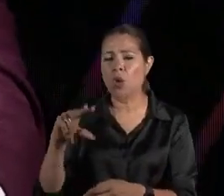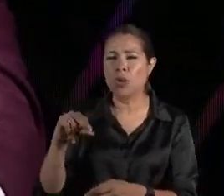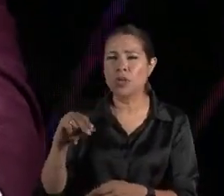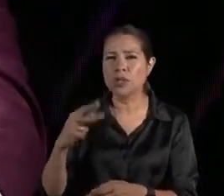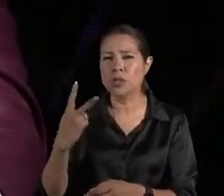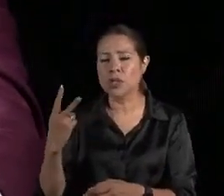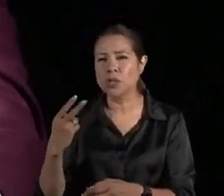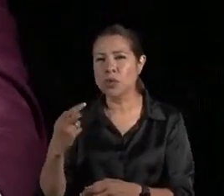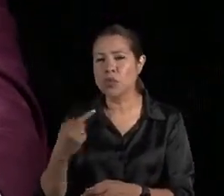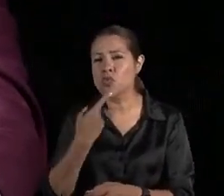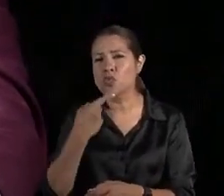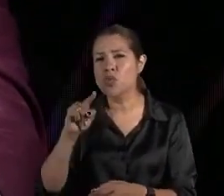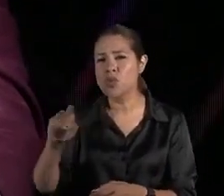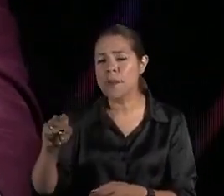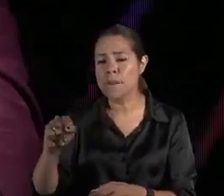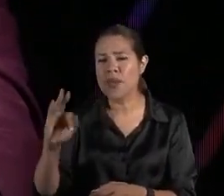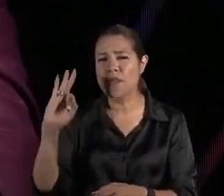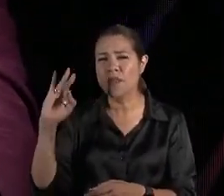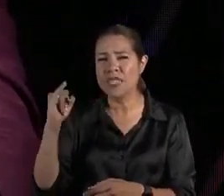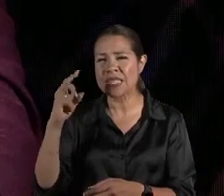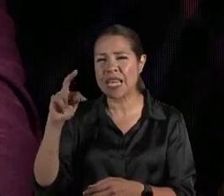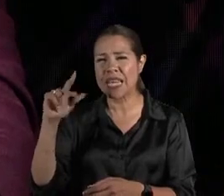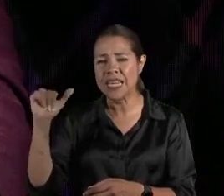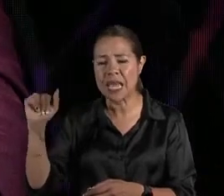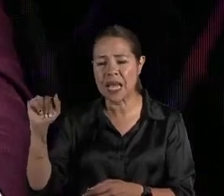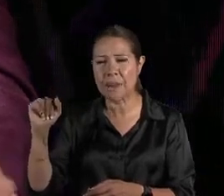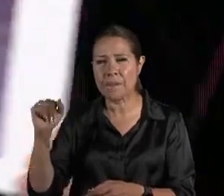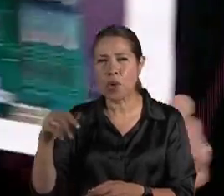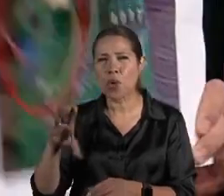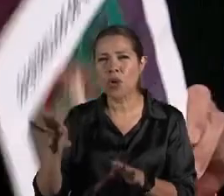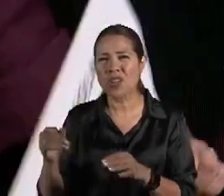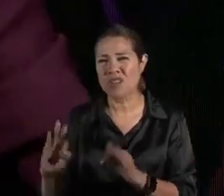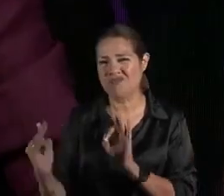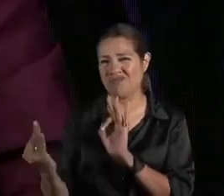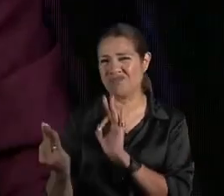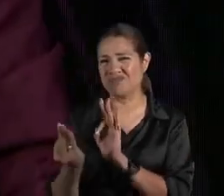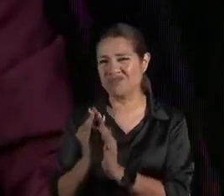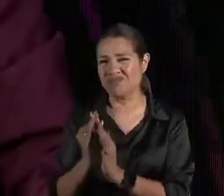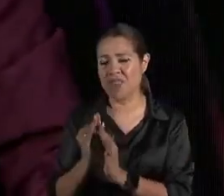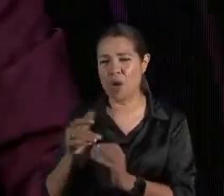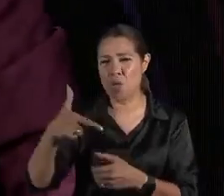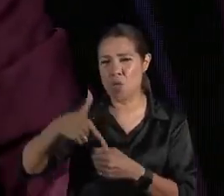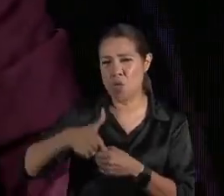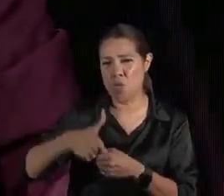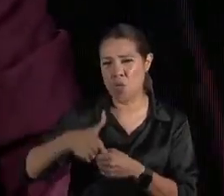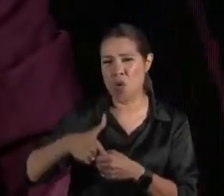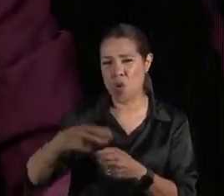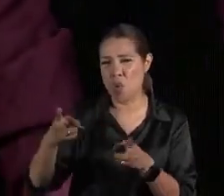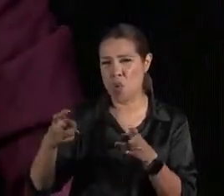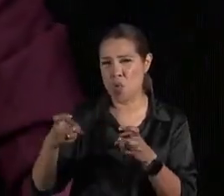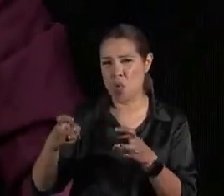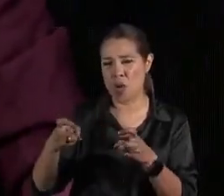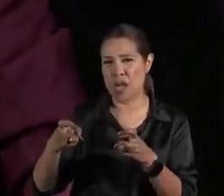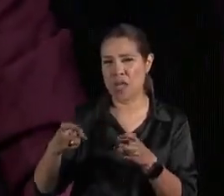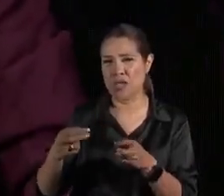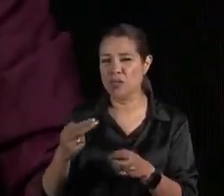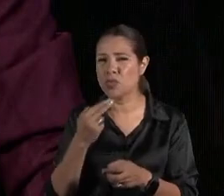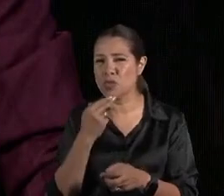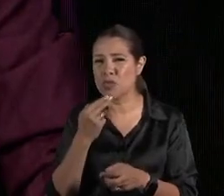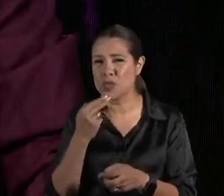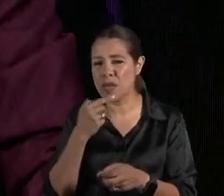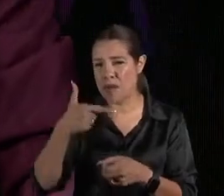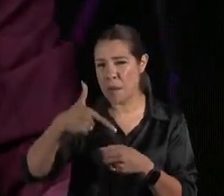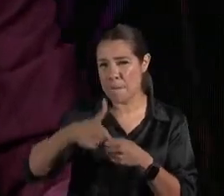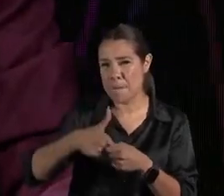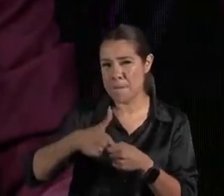482 denuncias ante la Fiscalía General de la República contra los gasolineros pasados de rosca que usaban ese